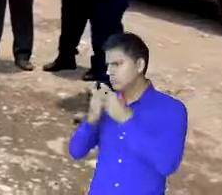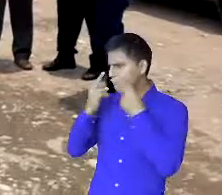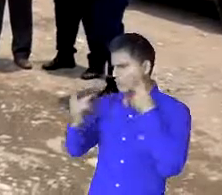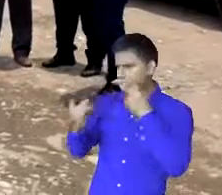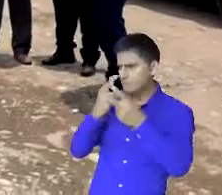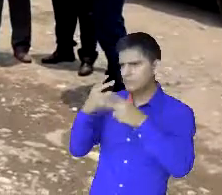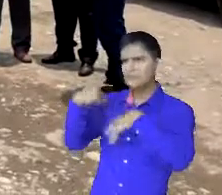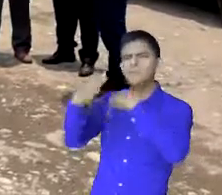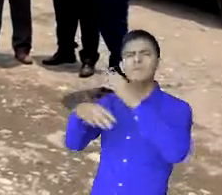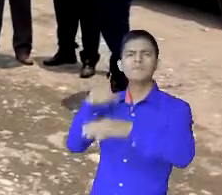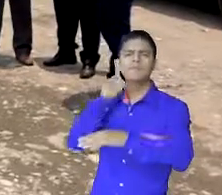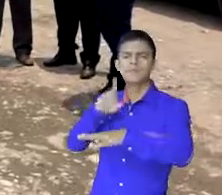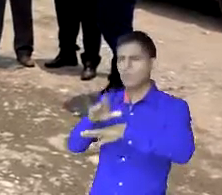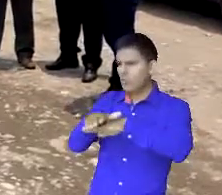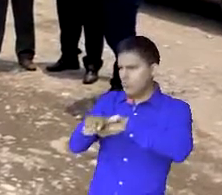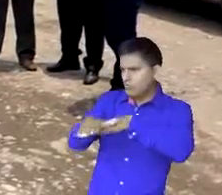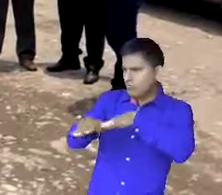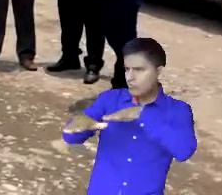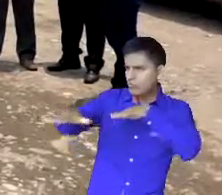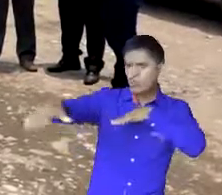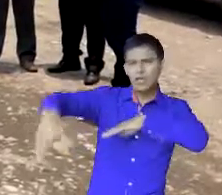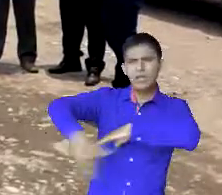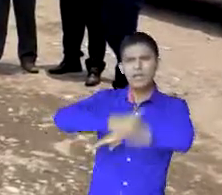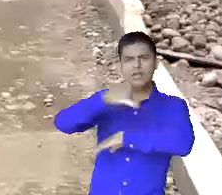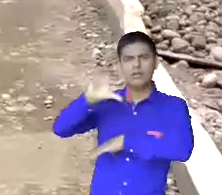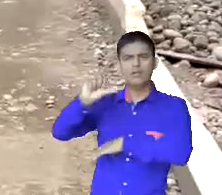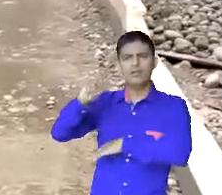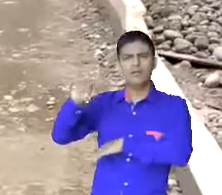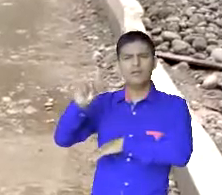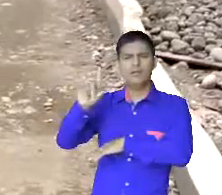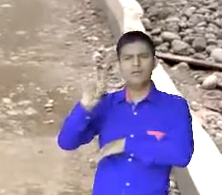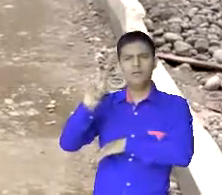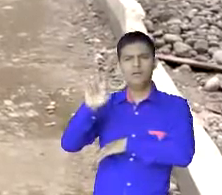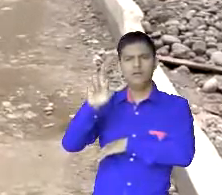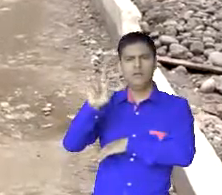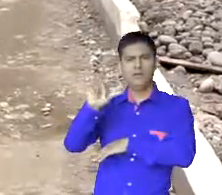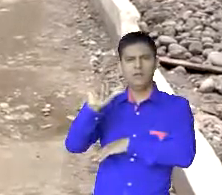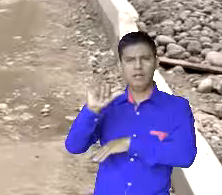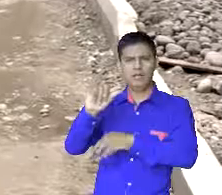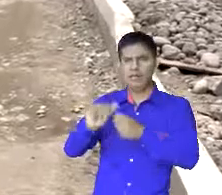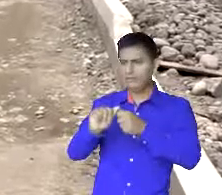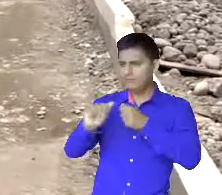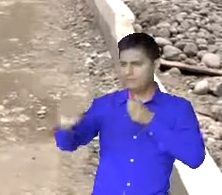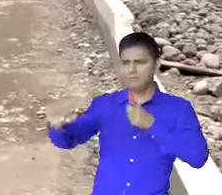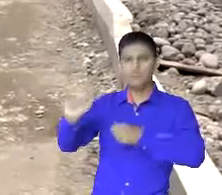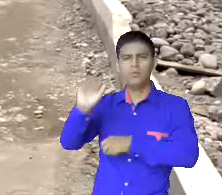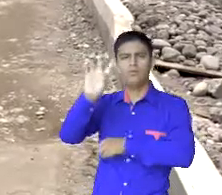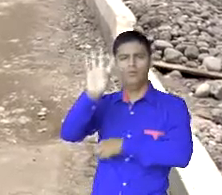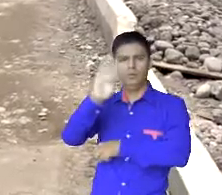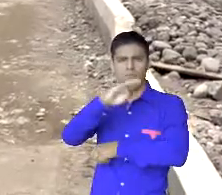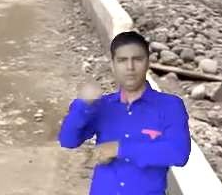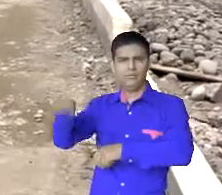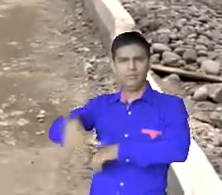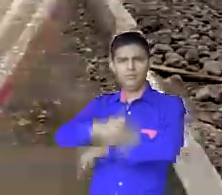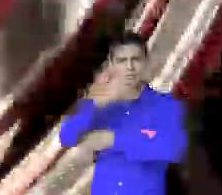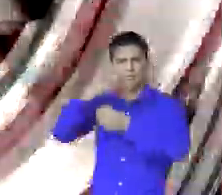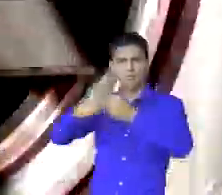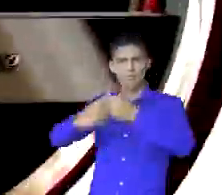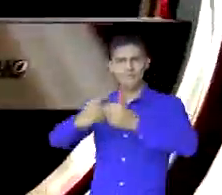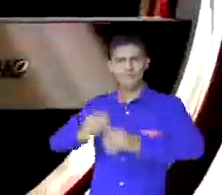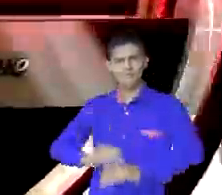previos al asfaltado en la calle principal del barrio El Cañaveral, que está ubicado en el kilómetro 4.5 de la vía a Quito.